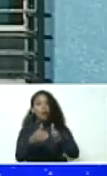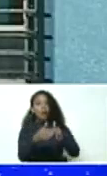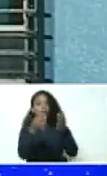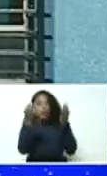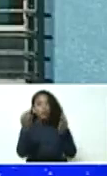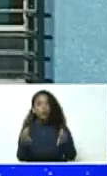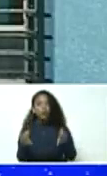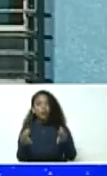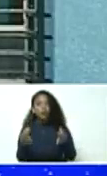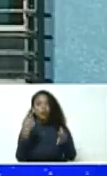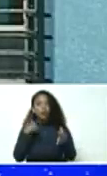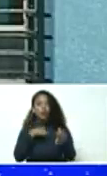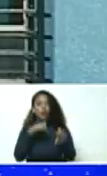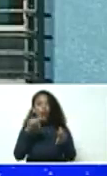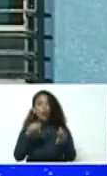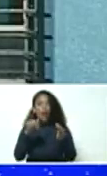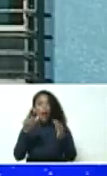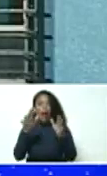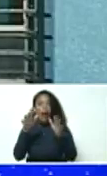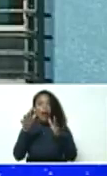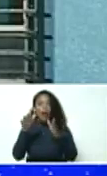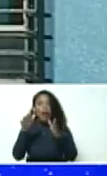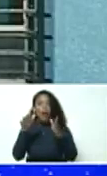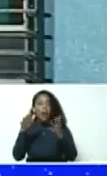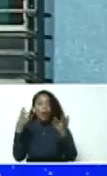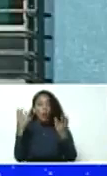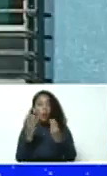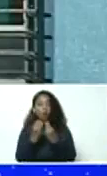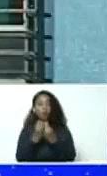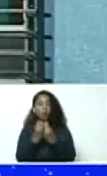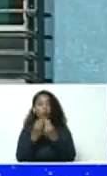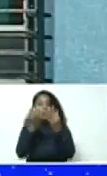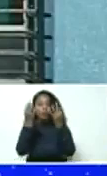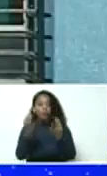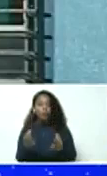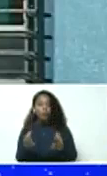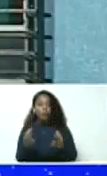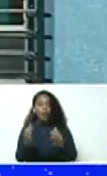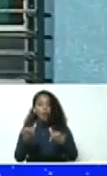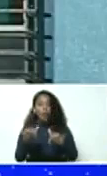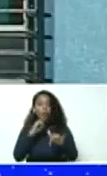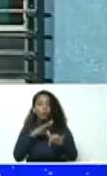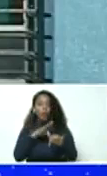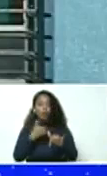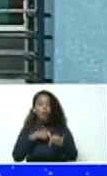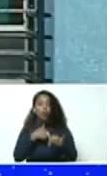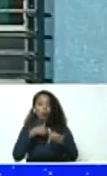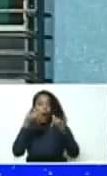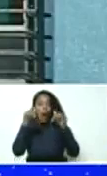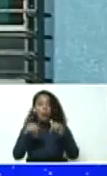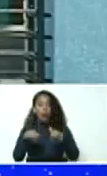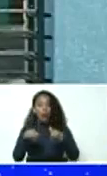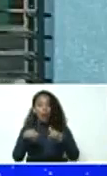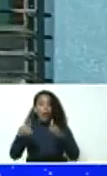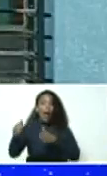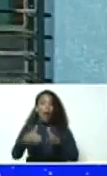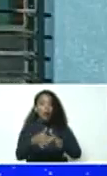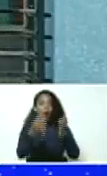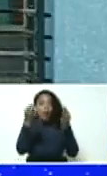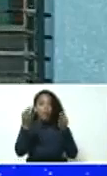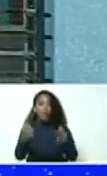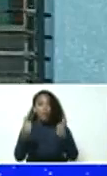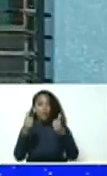correcto. Estamos en el lado justo de la historia. Estamos en el lado correcto de la